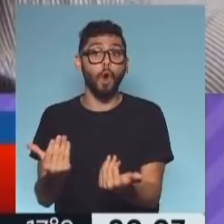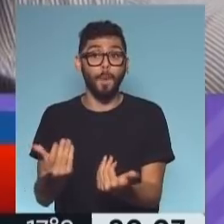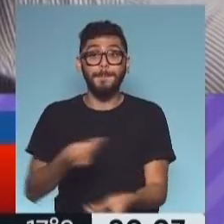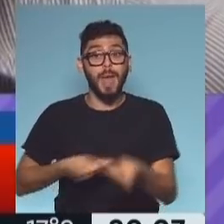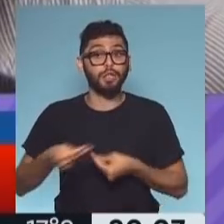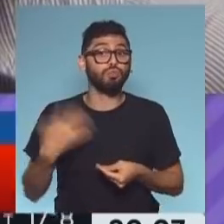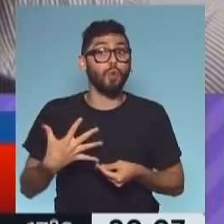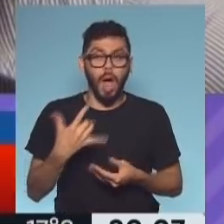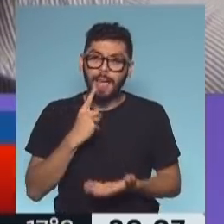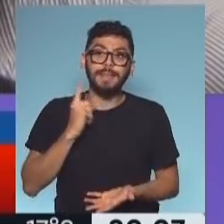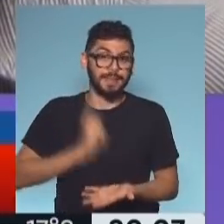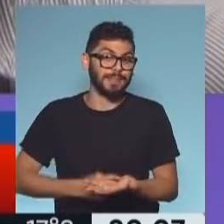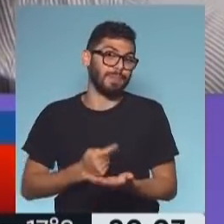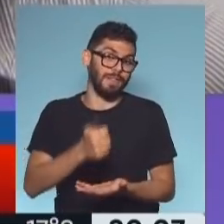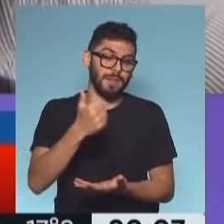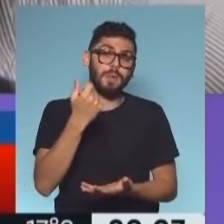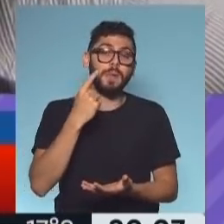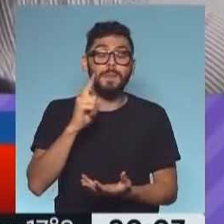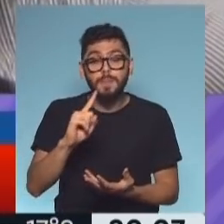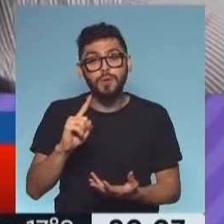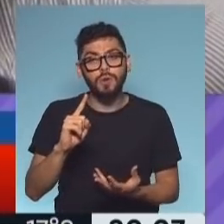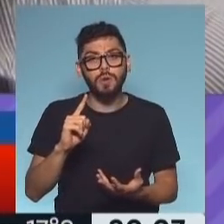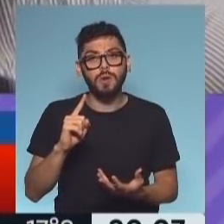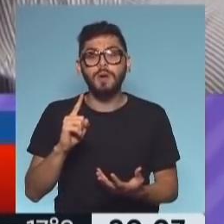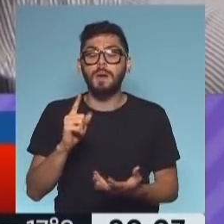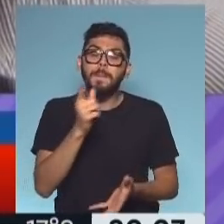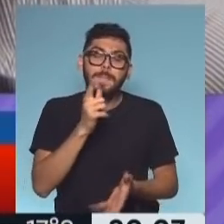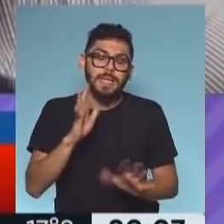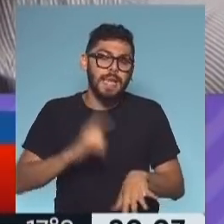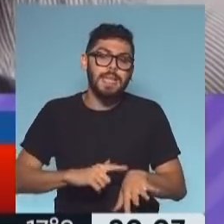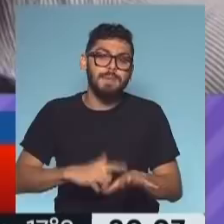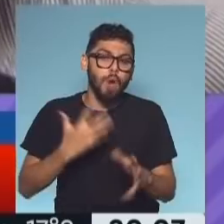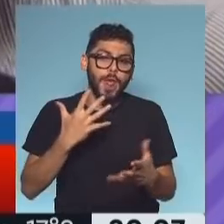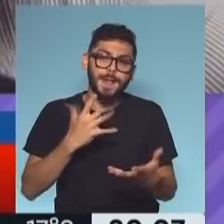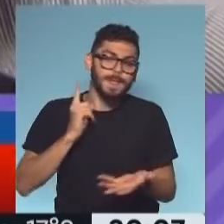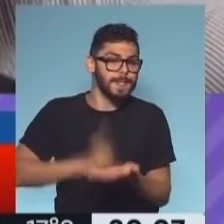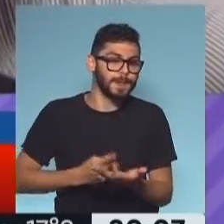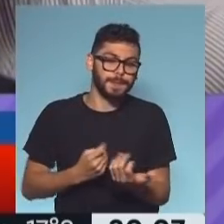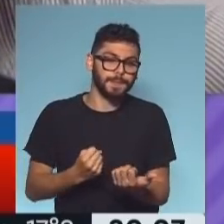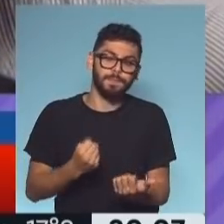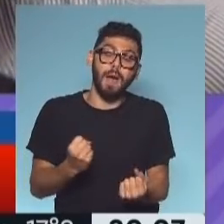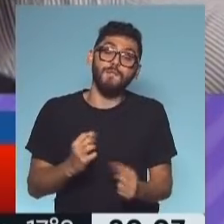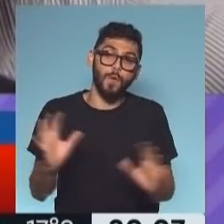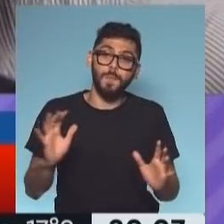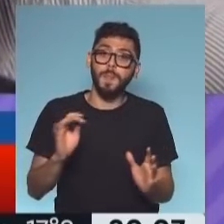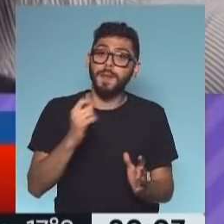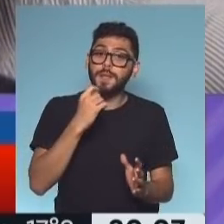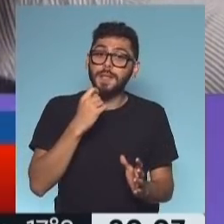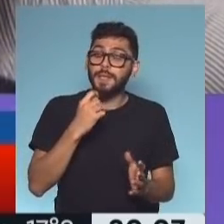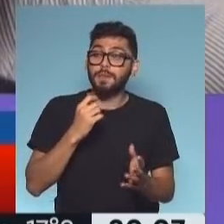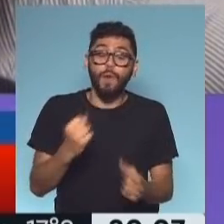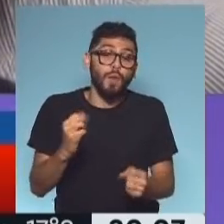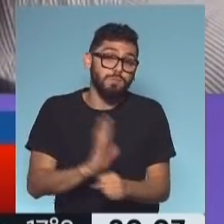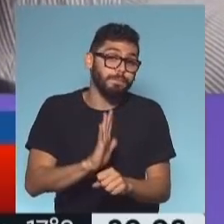decisiones, pero ponemos en advertencia que puede ser que sea tiempo de tomar alguna medida más fuerte. ¿Una medida más fuerte? Va a tener que ser de mayor restricción a